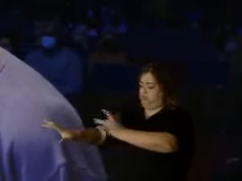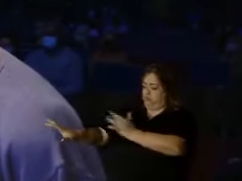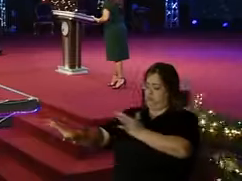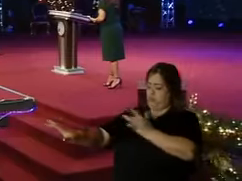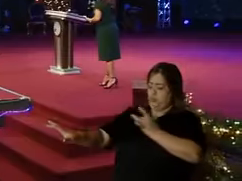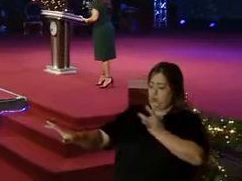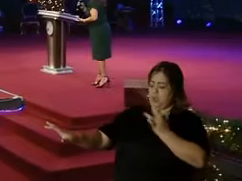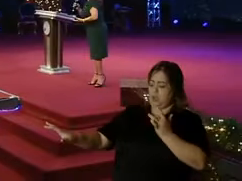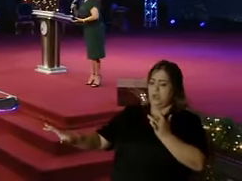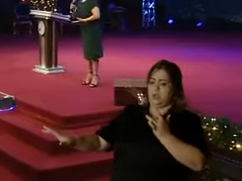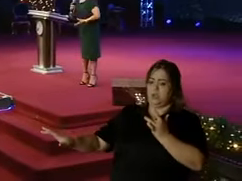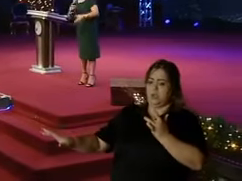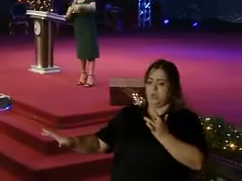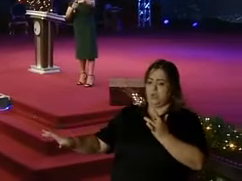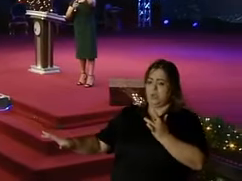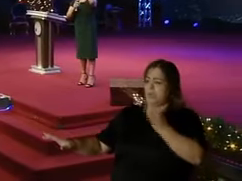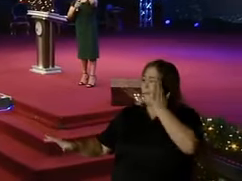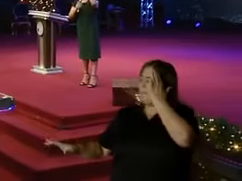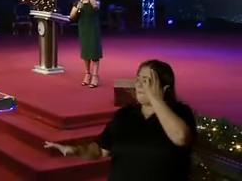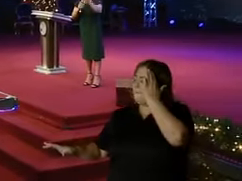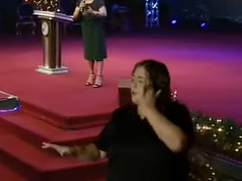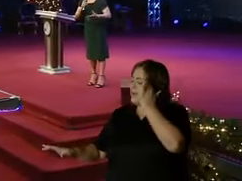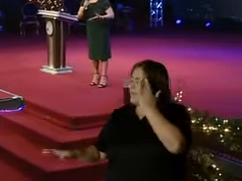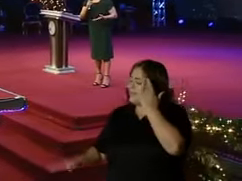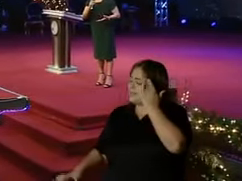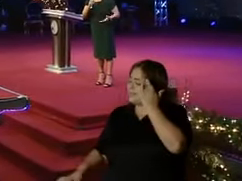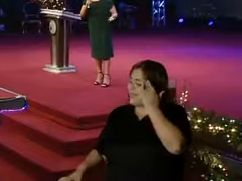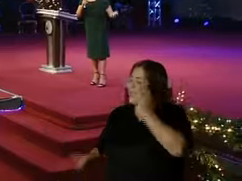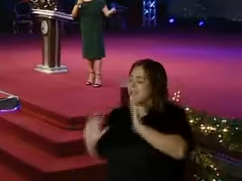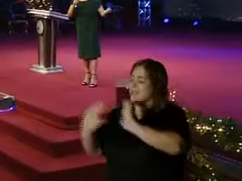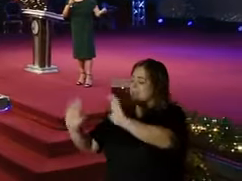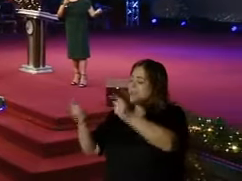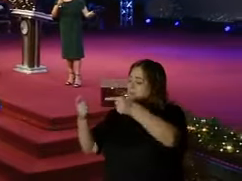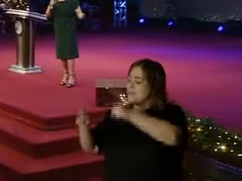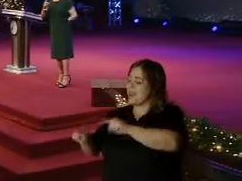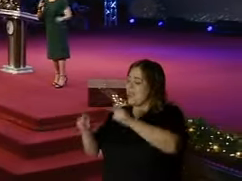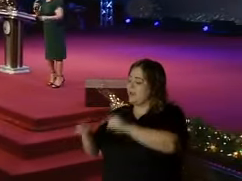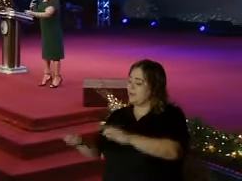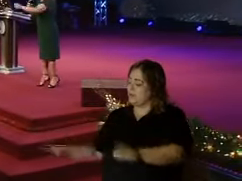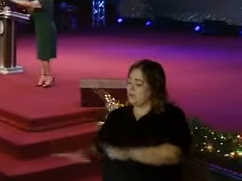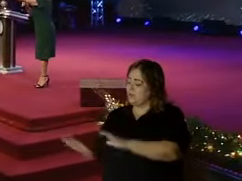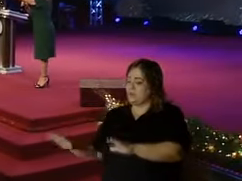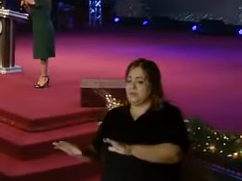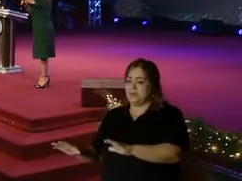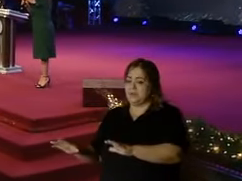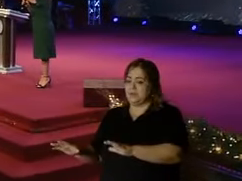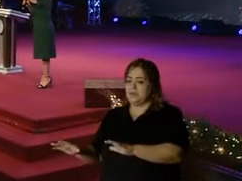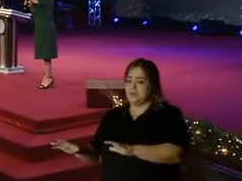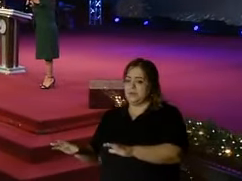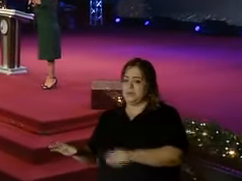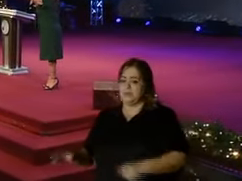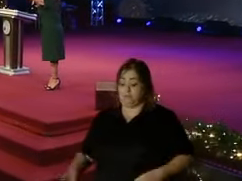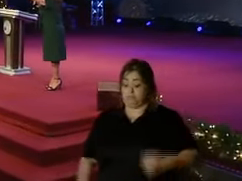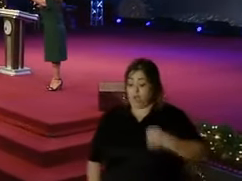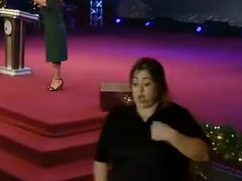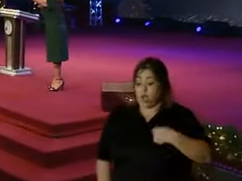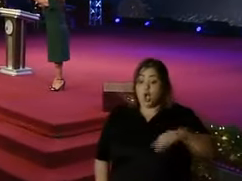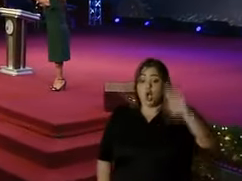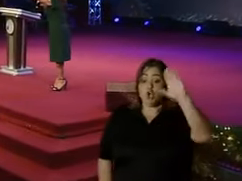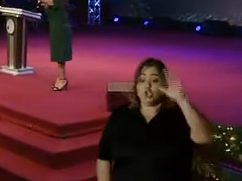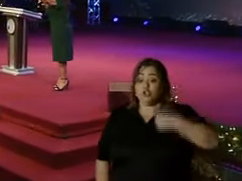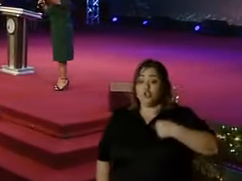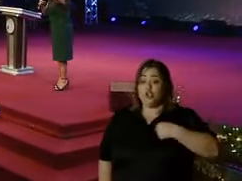manto? He sentido que salió virtud. Yo he sido, Señor, que he